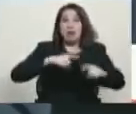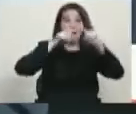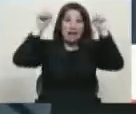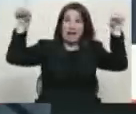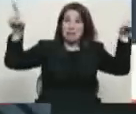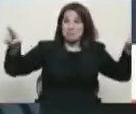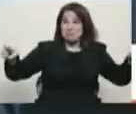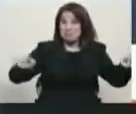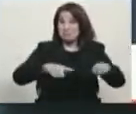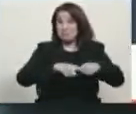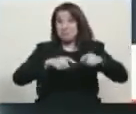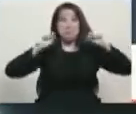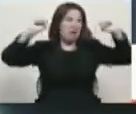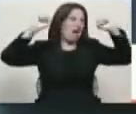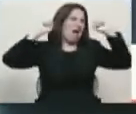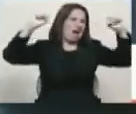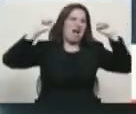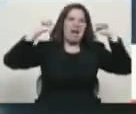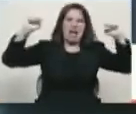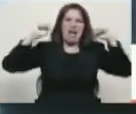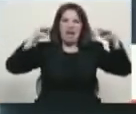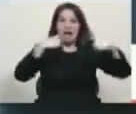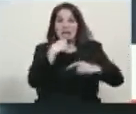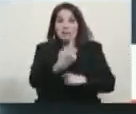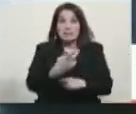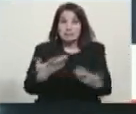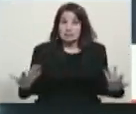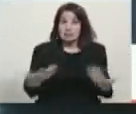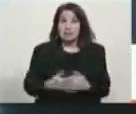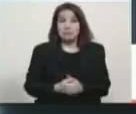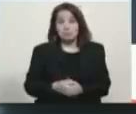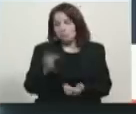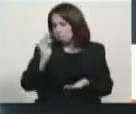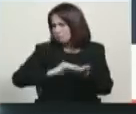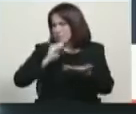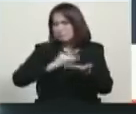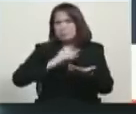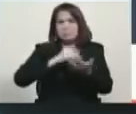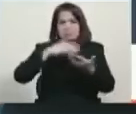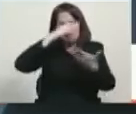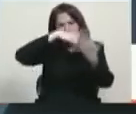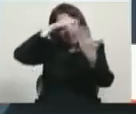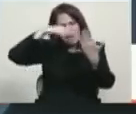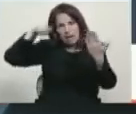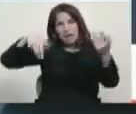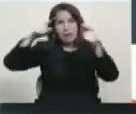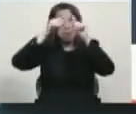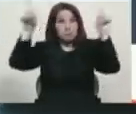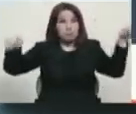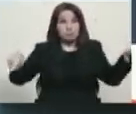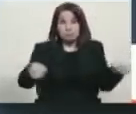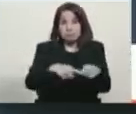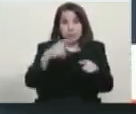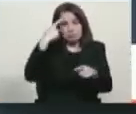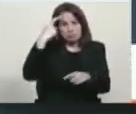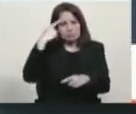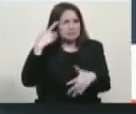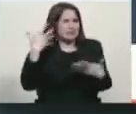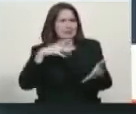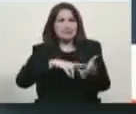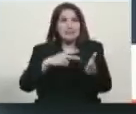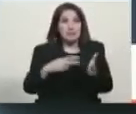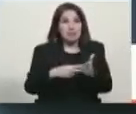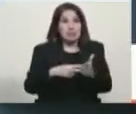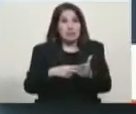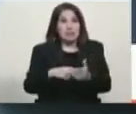gigantesca, se ve que se pusieron a hacerla, a diseñarla. Yo muchas veces pinté pancartas, soy diseñador de pancartas, yo sé qué es eso. Poner la